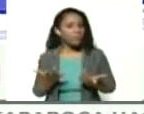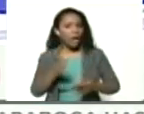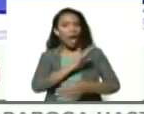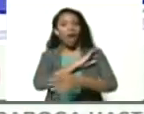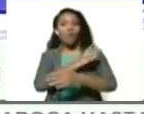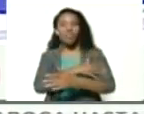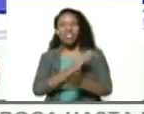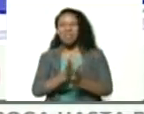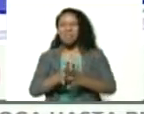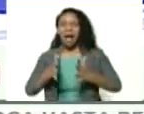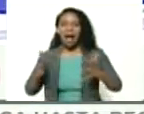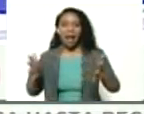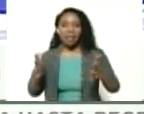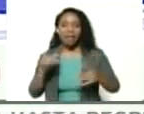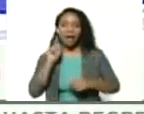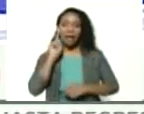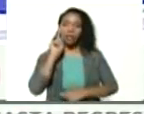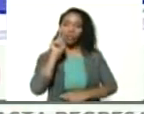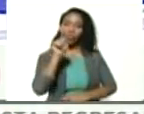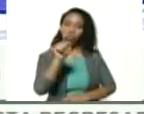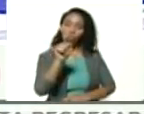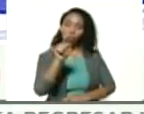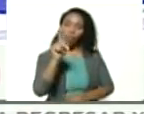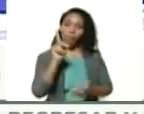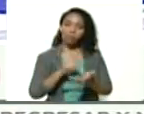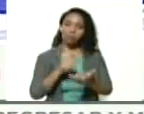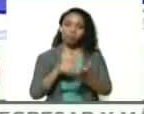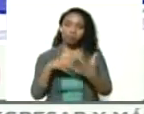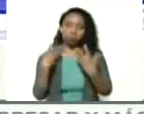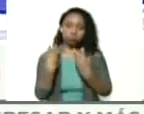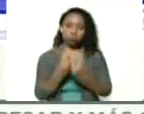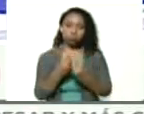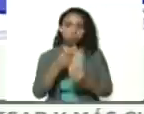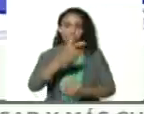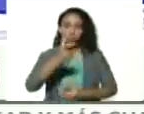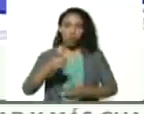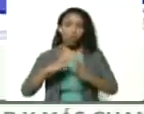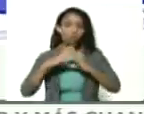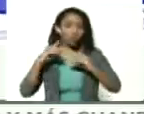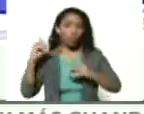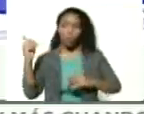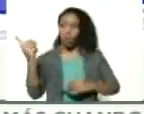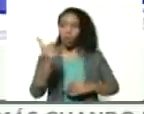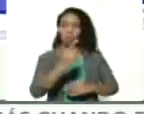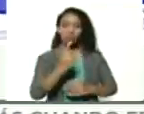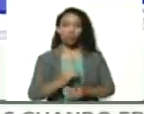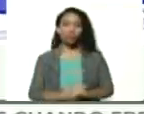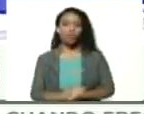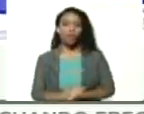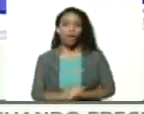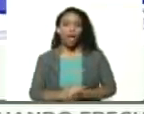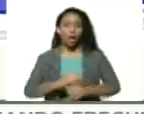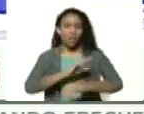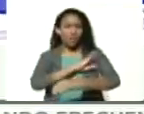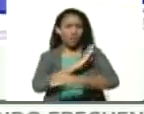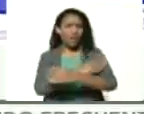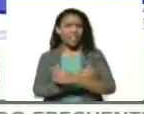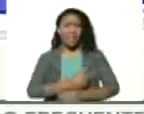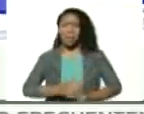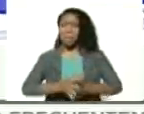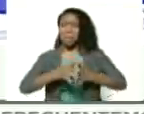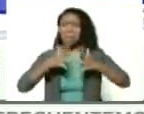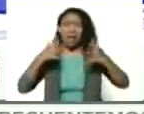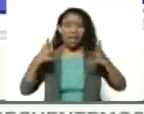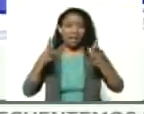más grande eres tú, compatriota. Somos todos la fuerza más grande de la